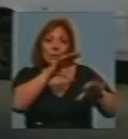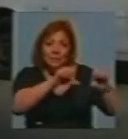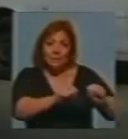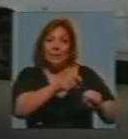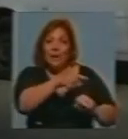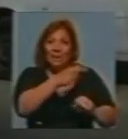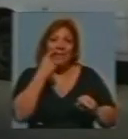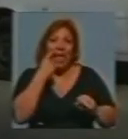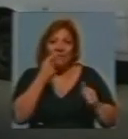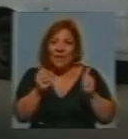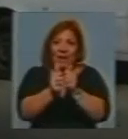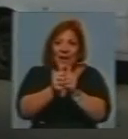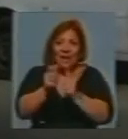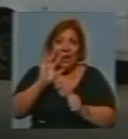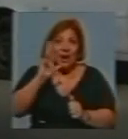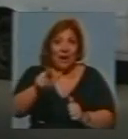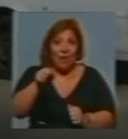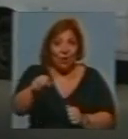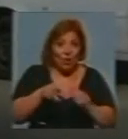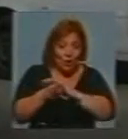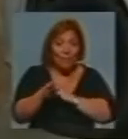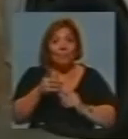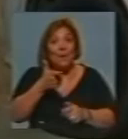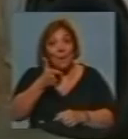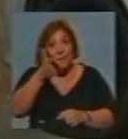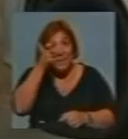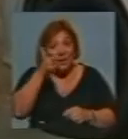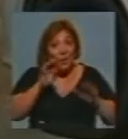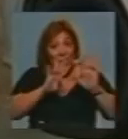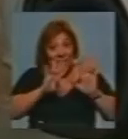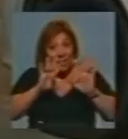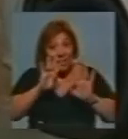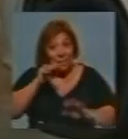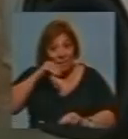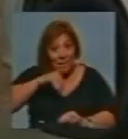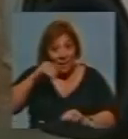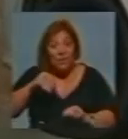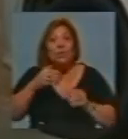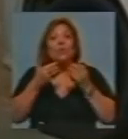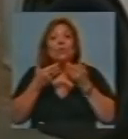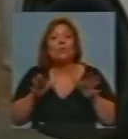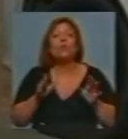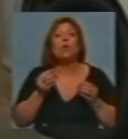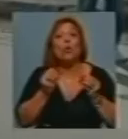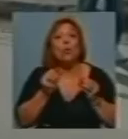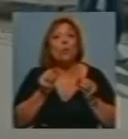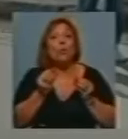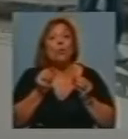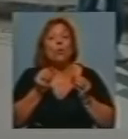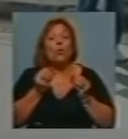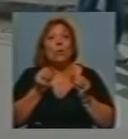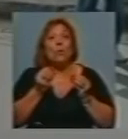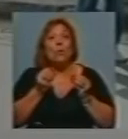presuntamente vinculado a la rapiña. El disparo, por otra parte, del arma 9 milímetros se había producido precisamente con